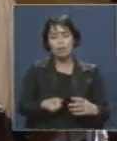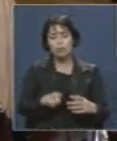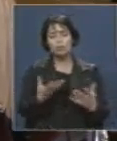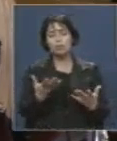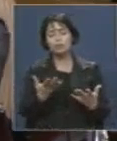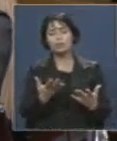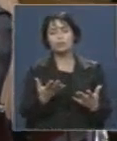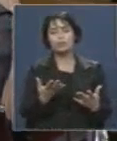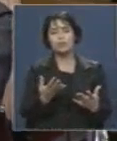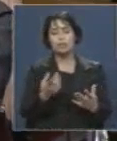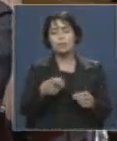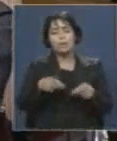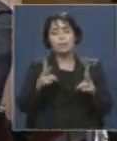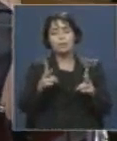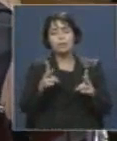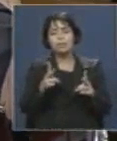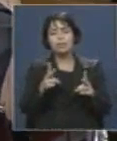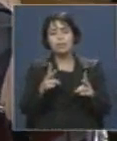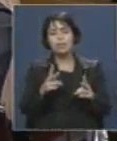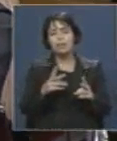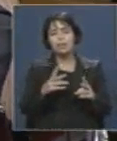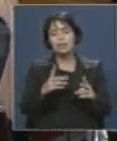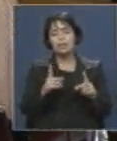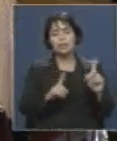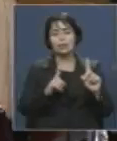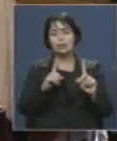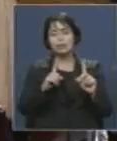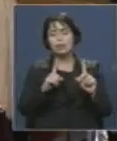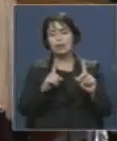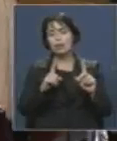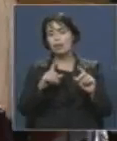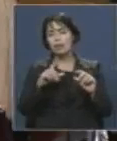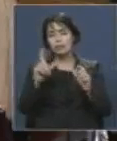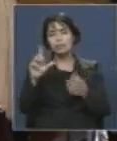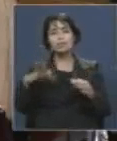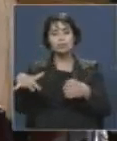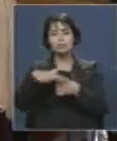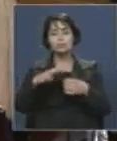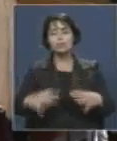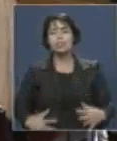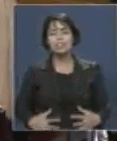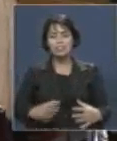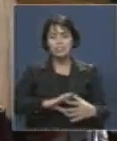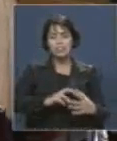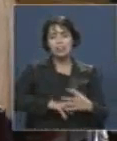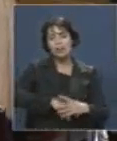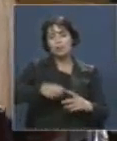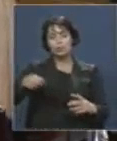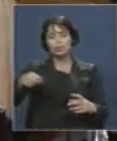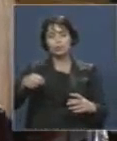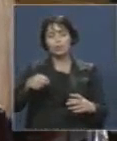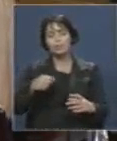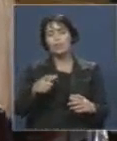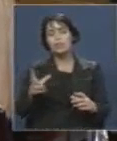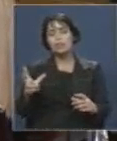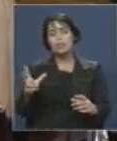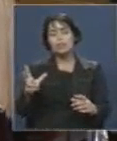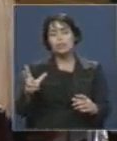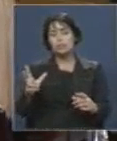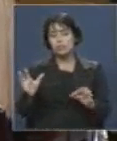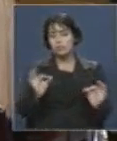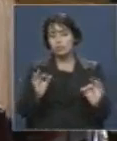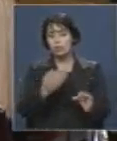criterios para permitir el aborto terapéutico en caso del fracaso de los métodos anticonceptivos. Señor presidente, señora